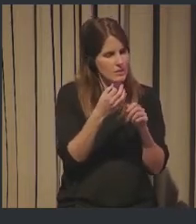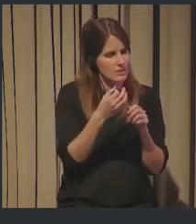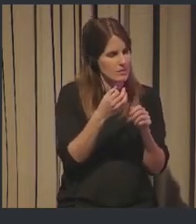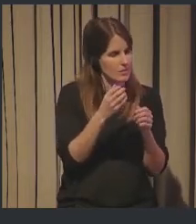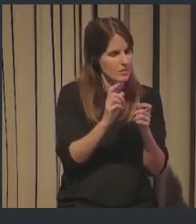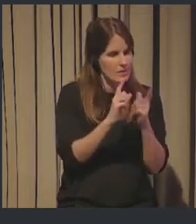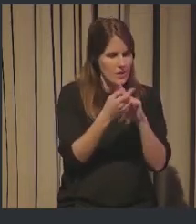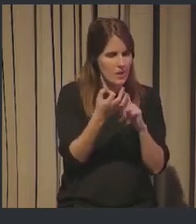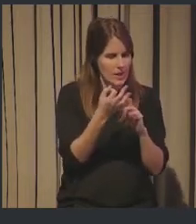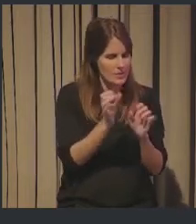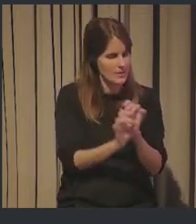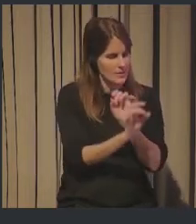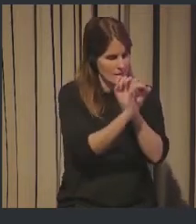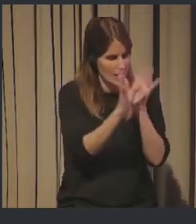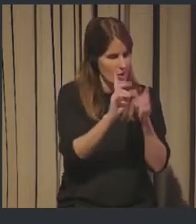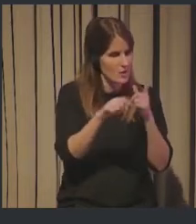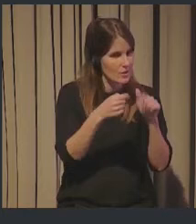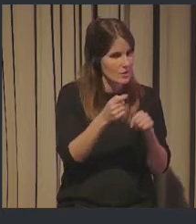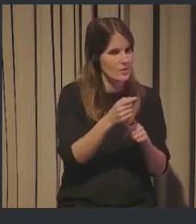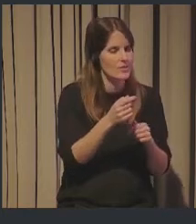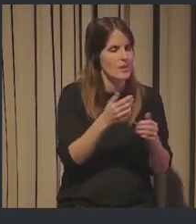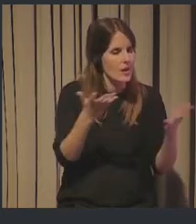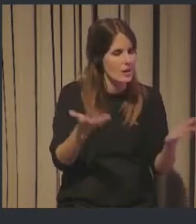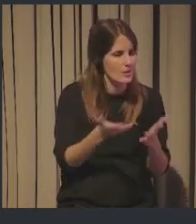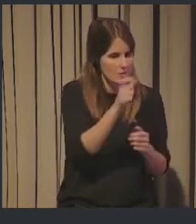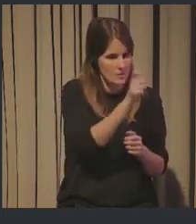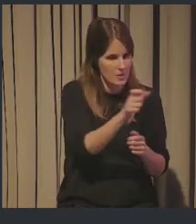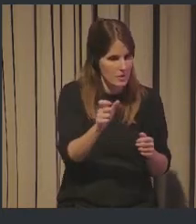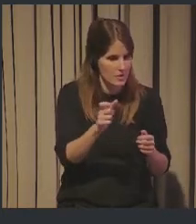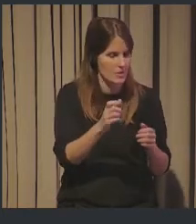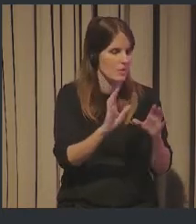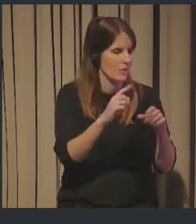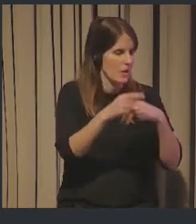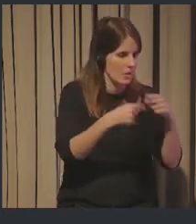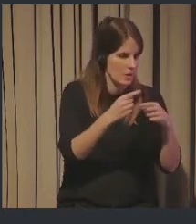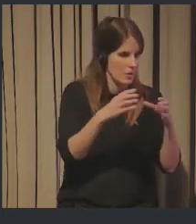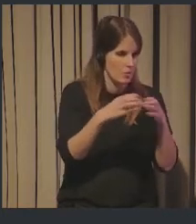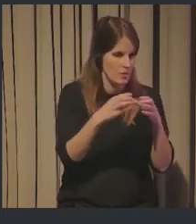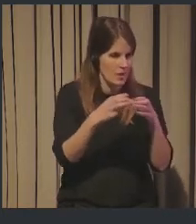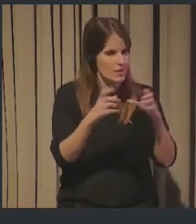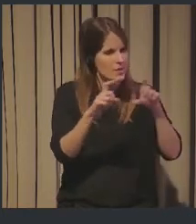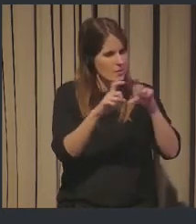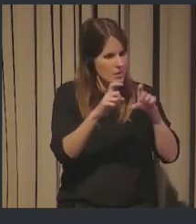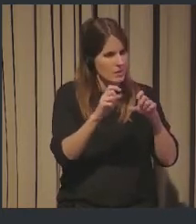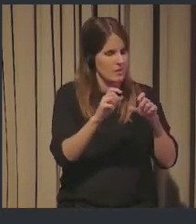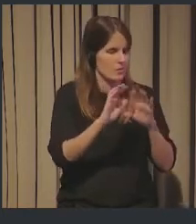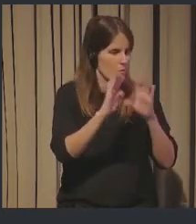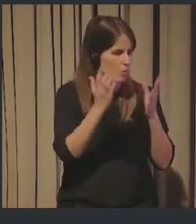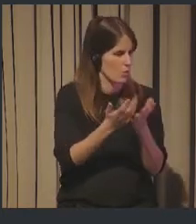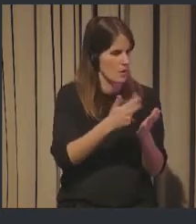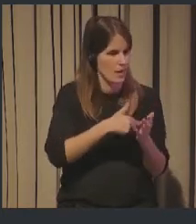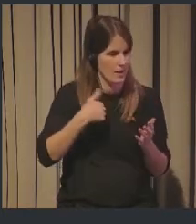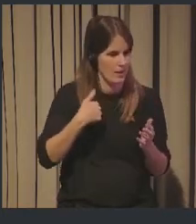a utilizarlo y aprovecharlo. Familias, comunidades, empresas y el mundo en general.